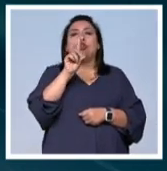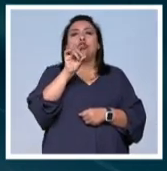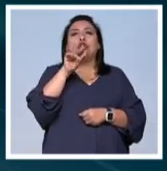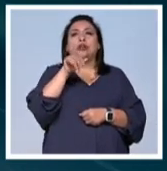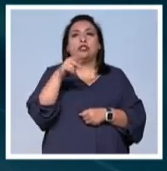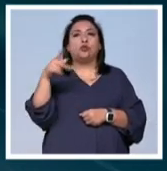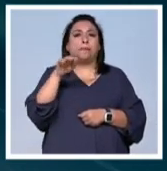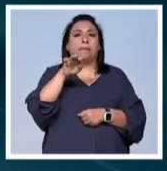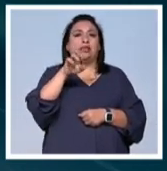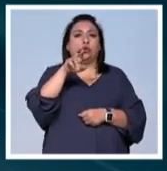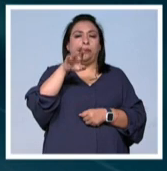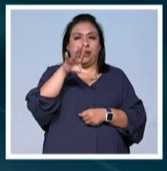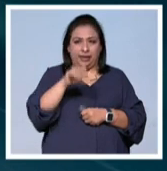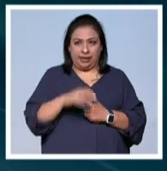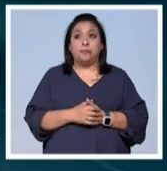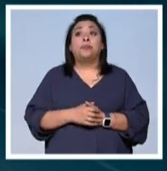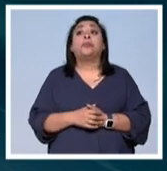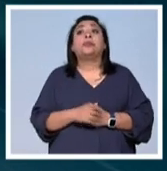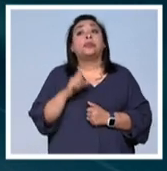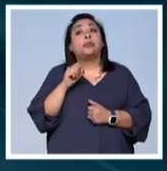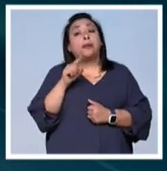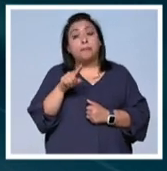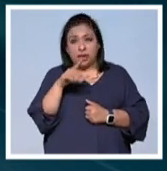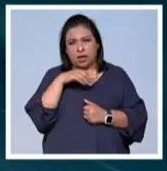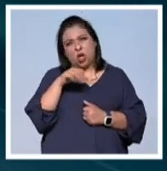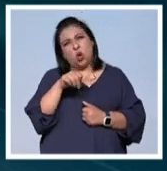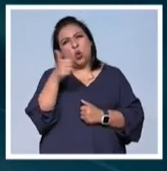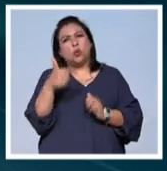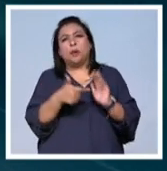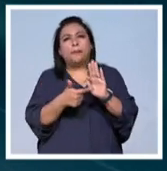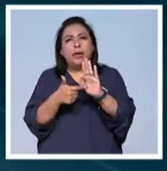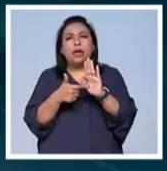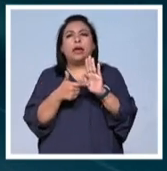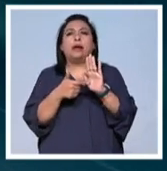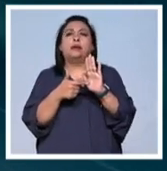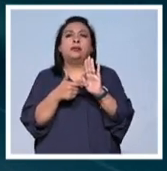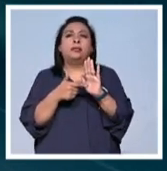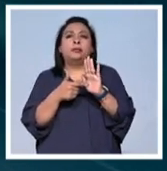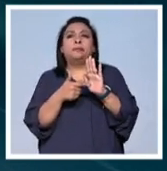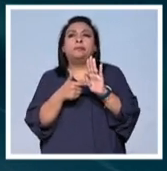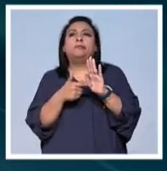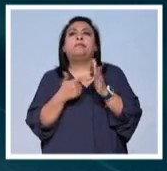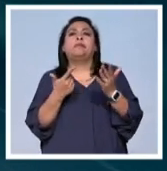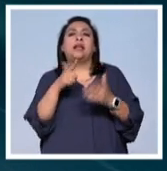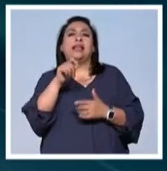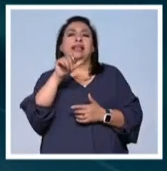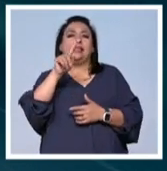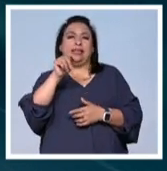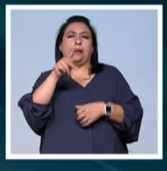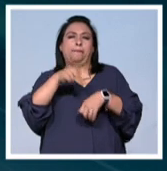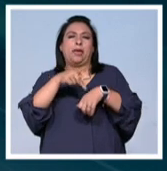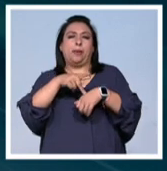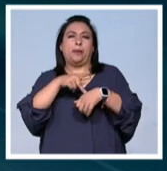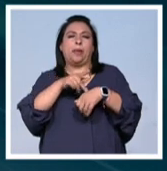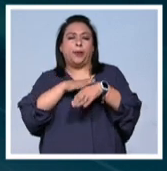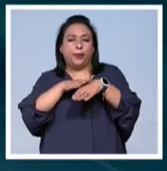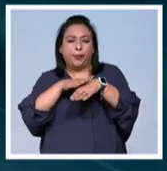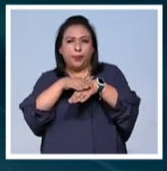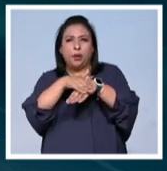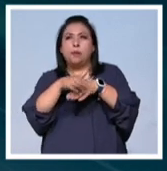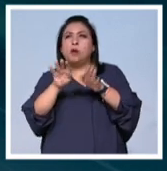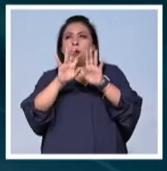codorniz mesoamericana y Tenemos también algunas muestras en lítica pulida como lo